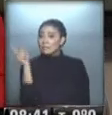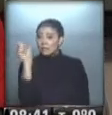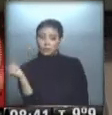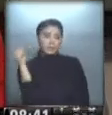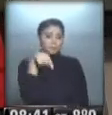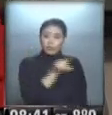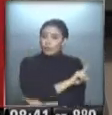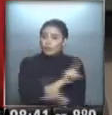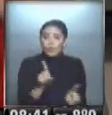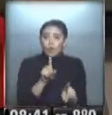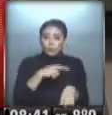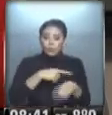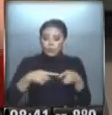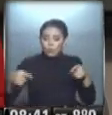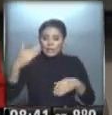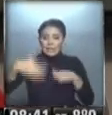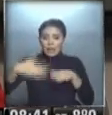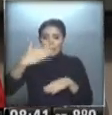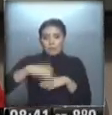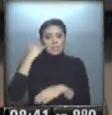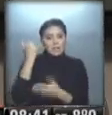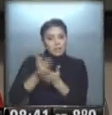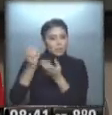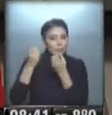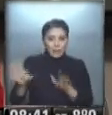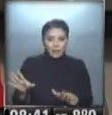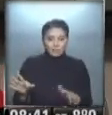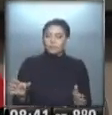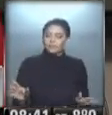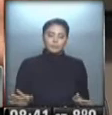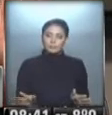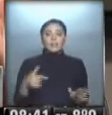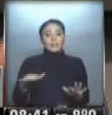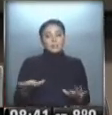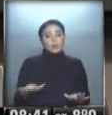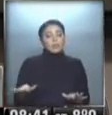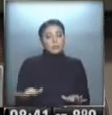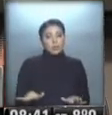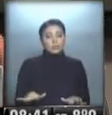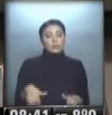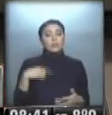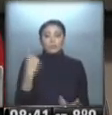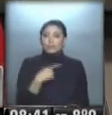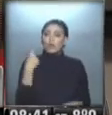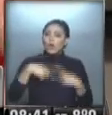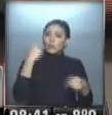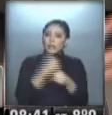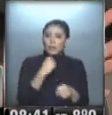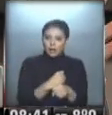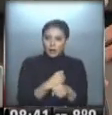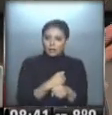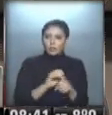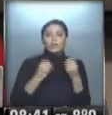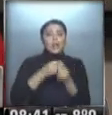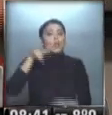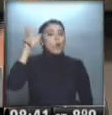en ese tiempo bueno solo perdió el derecho bueno la situación es que seguimos trabajando se trata de